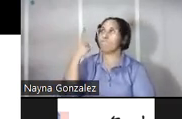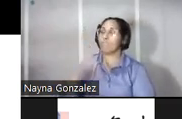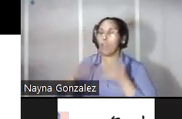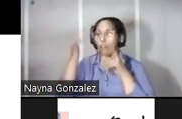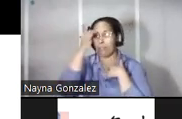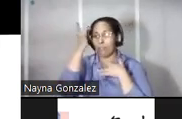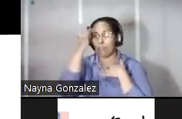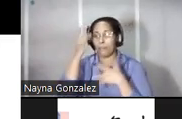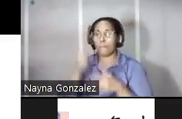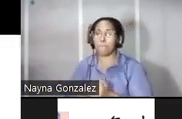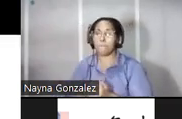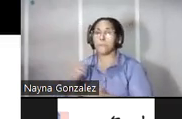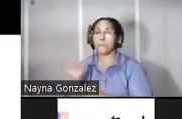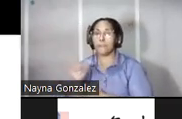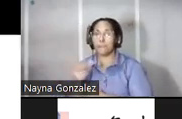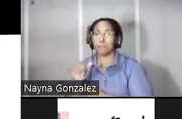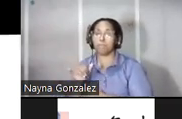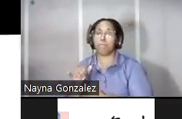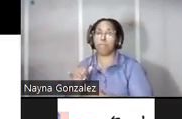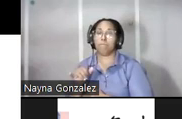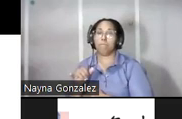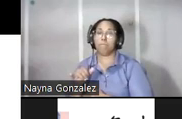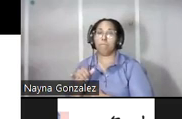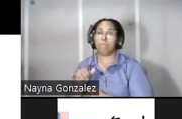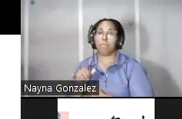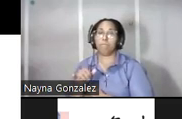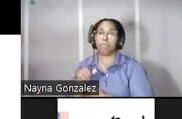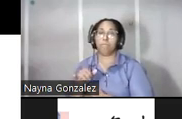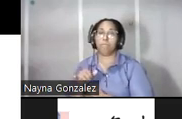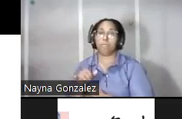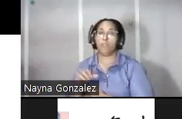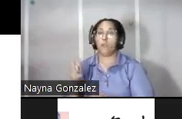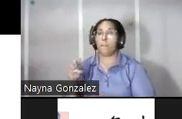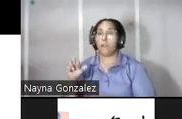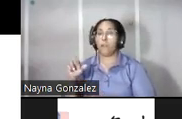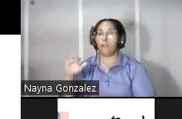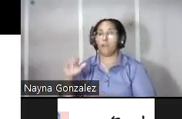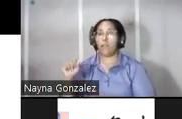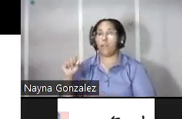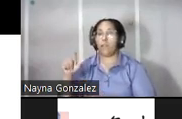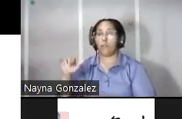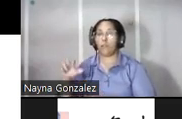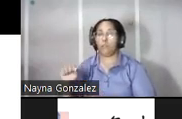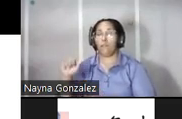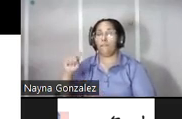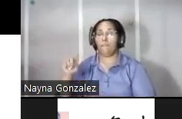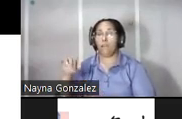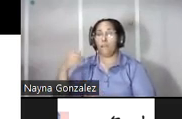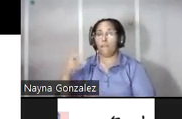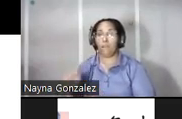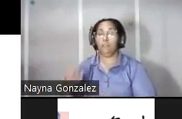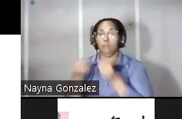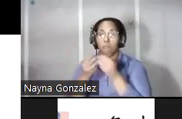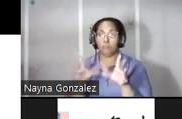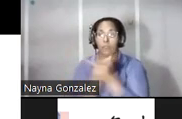una enfermedad, la cual también se ha considerado por María Luisa Pfeiffer como la pérdida